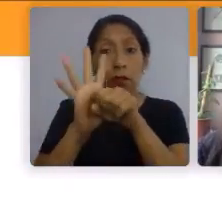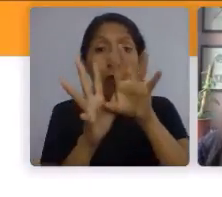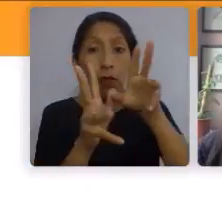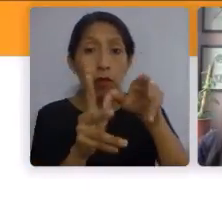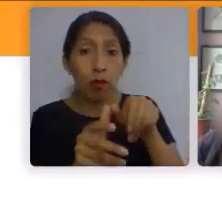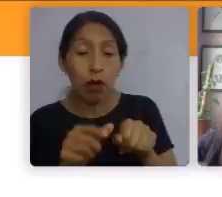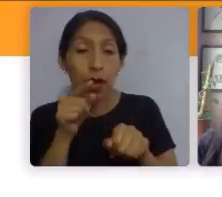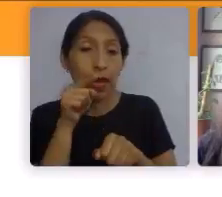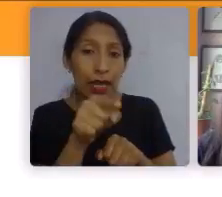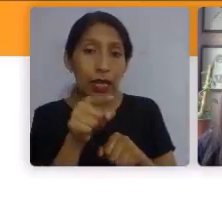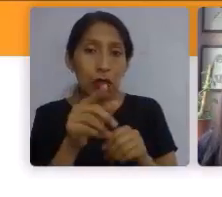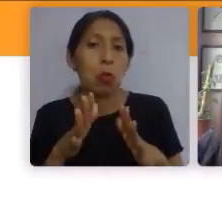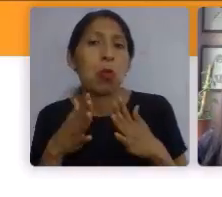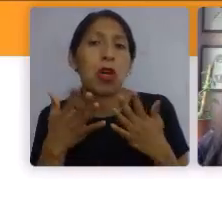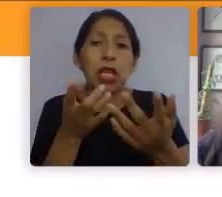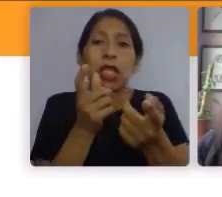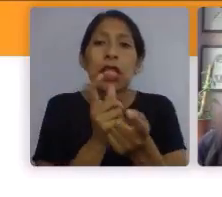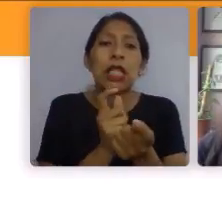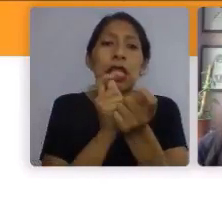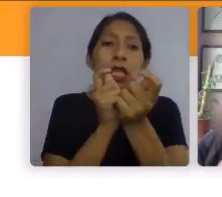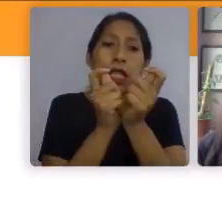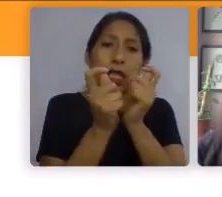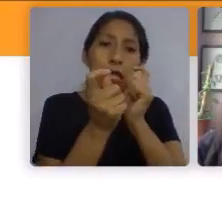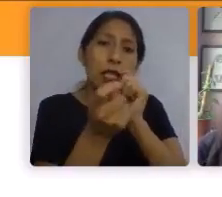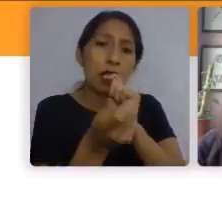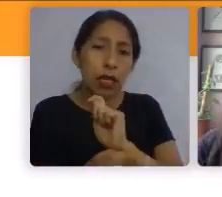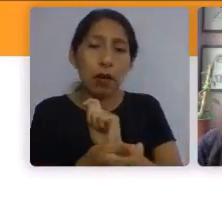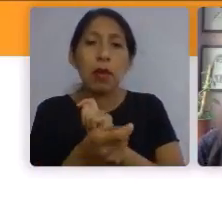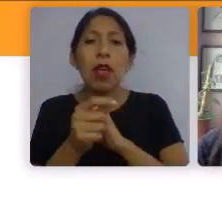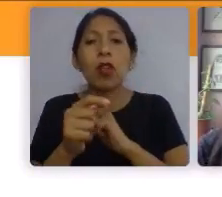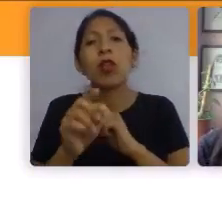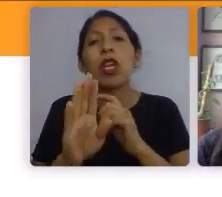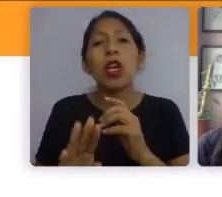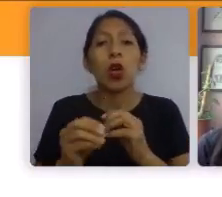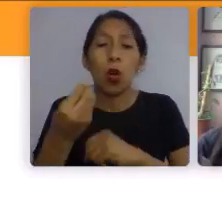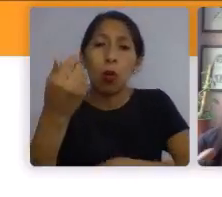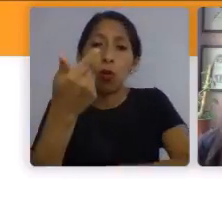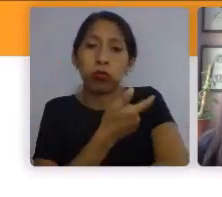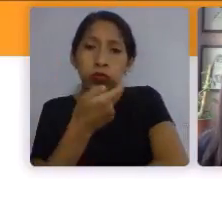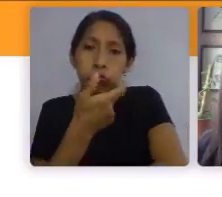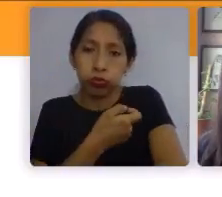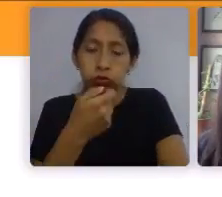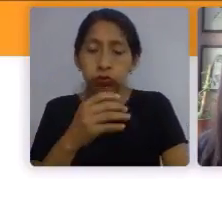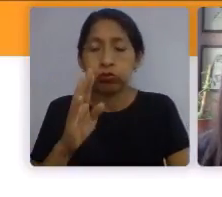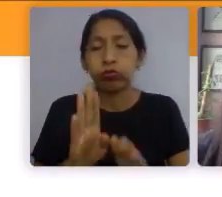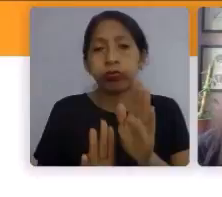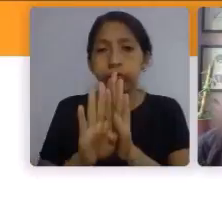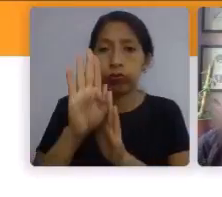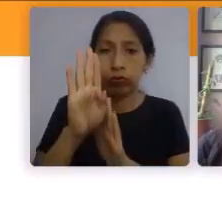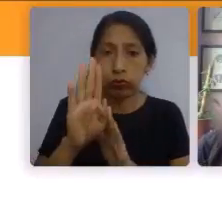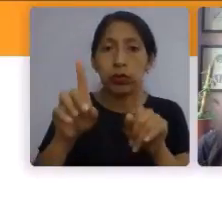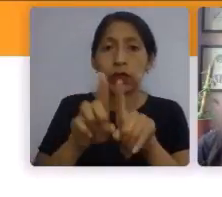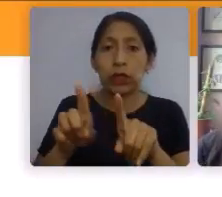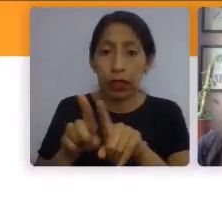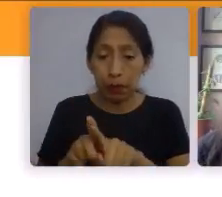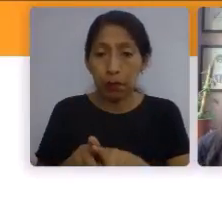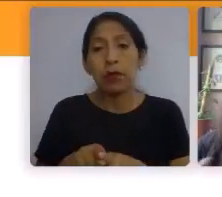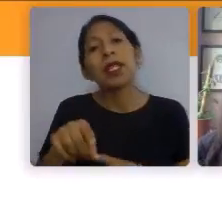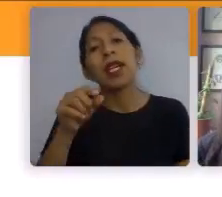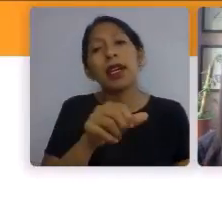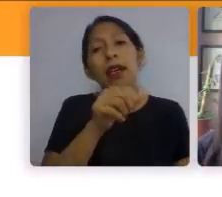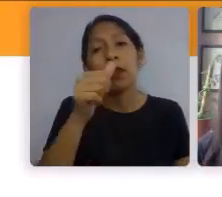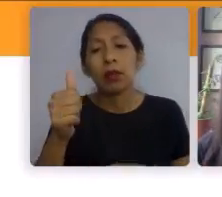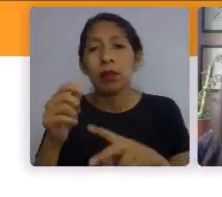estos elementos pueden ir modificándose de acuerdo al avance de la vacunación, así como el avance y la variante que puedan